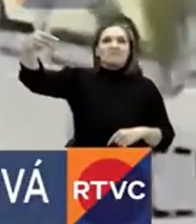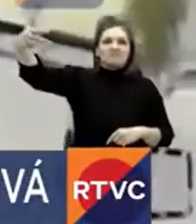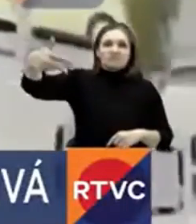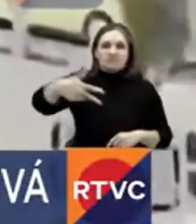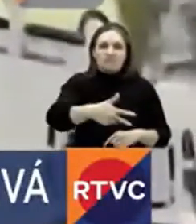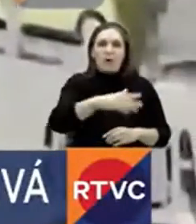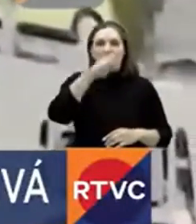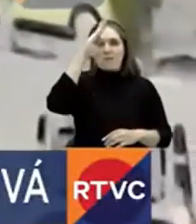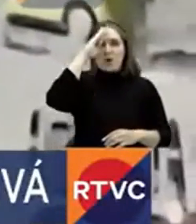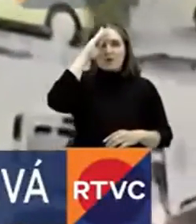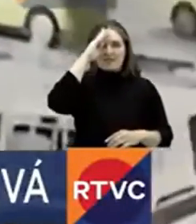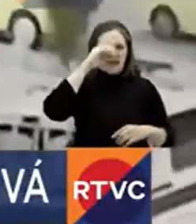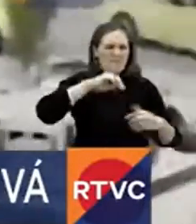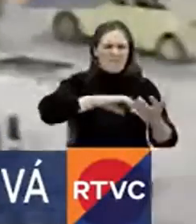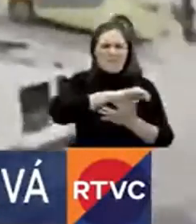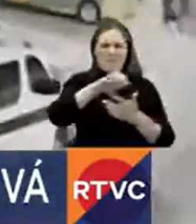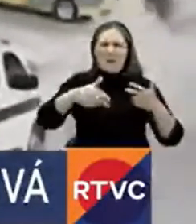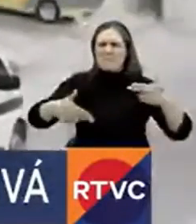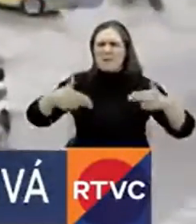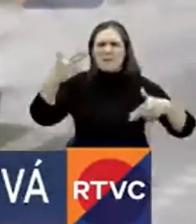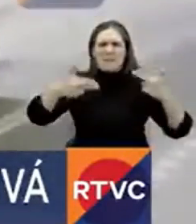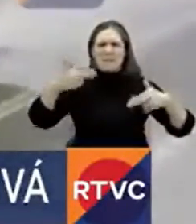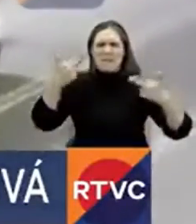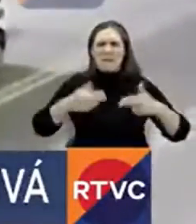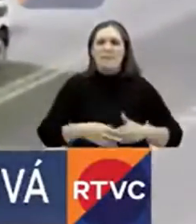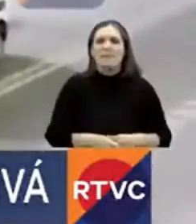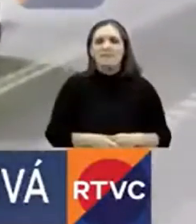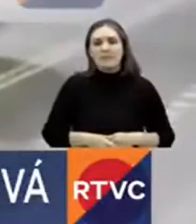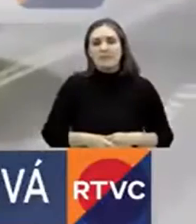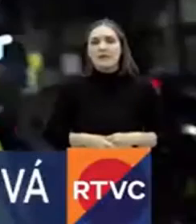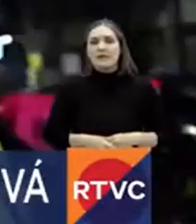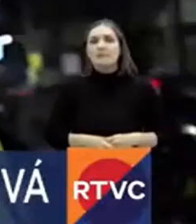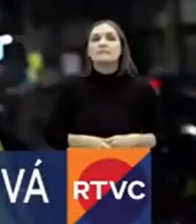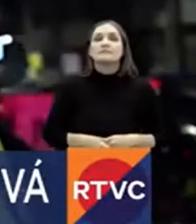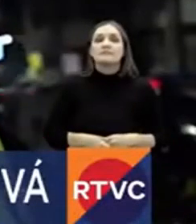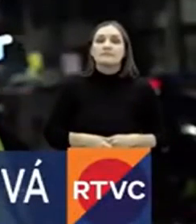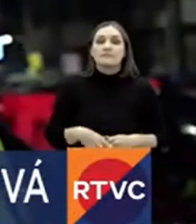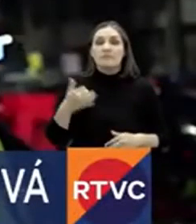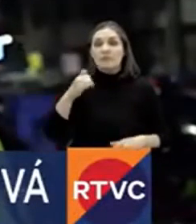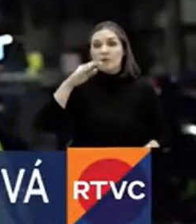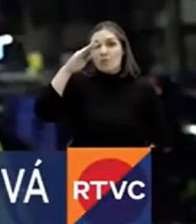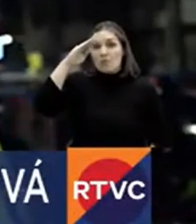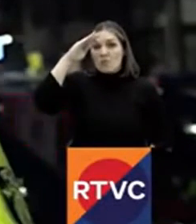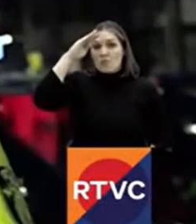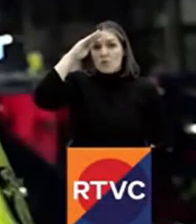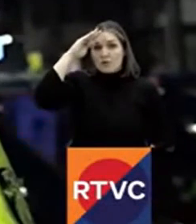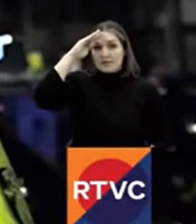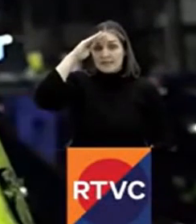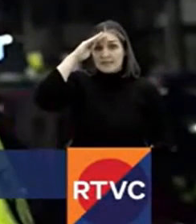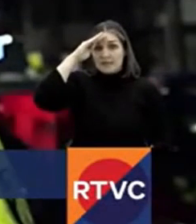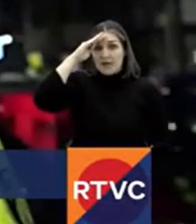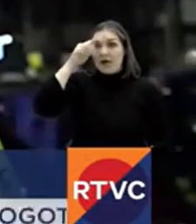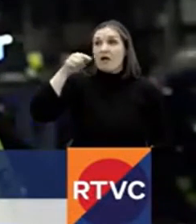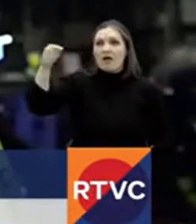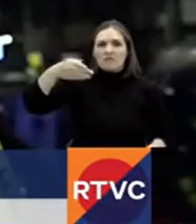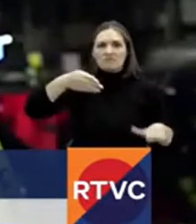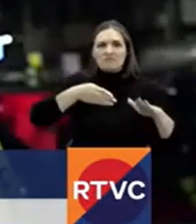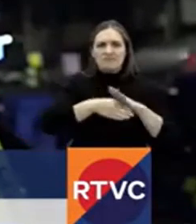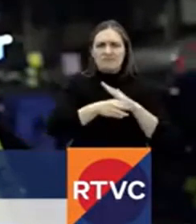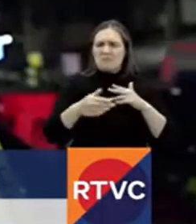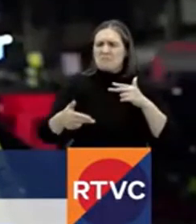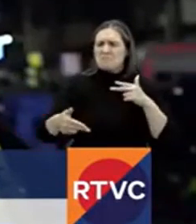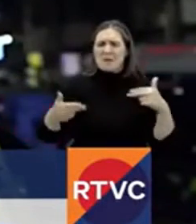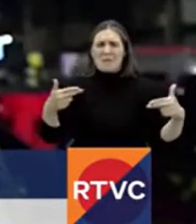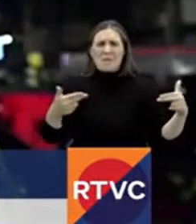falleció. Al conocer el motivo de policía, al ingresar al establecimiento, son recibidos nuestros policías con impactos de arma de